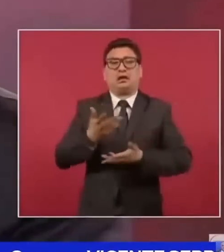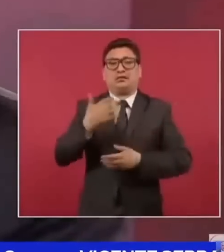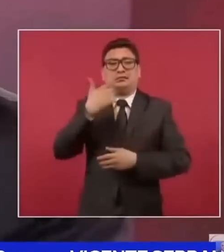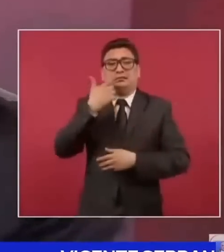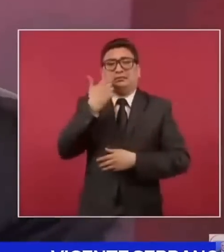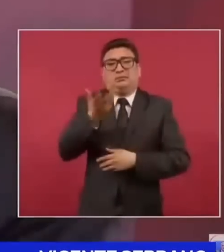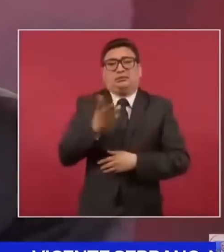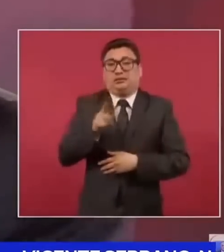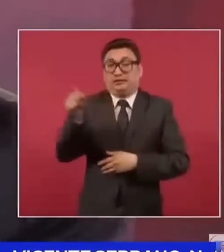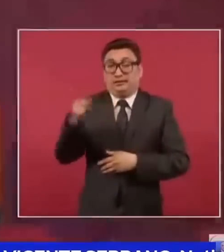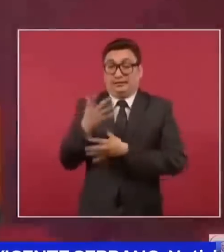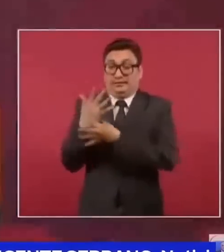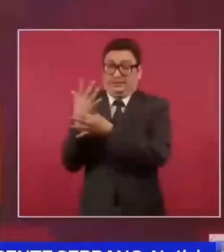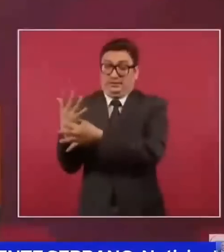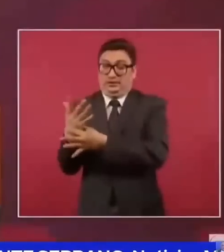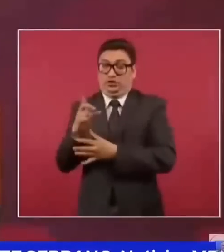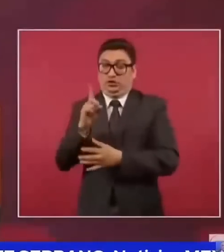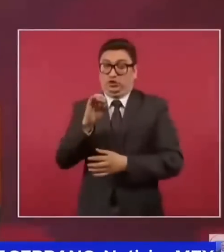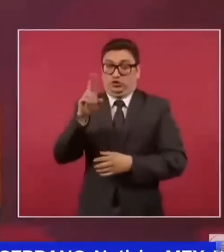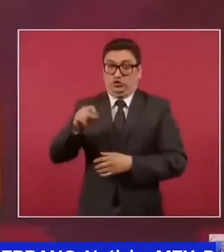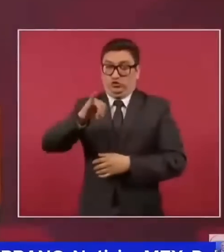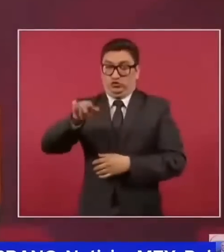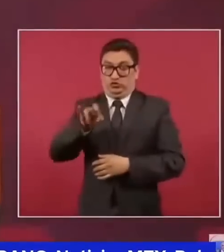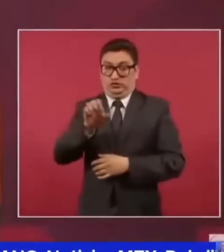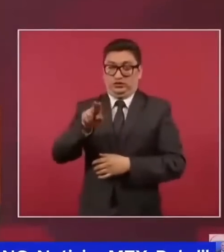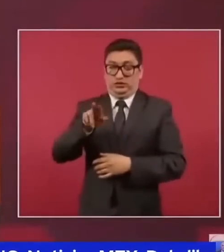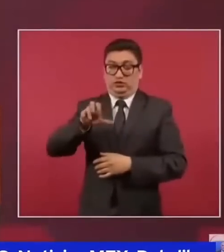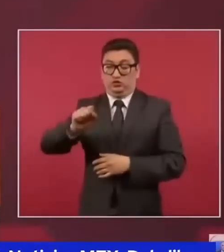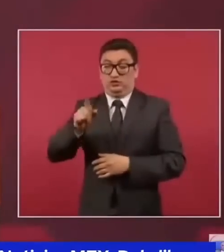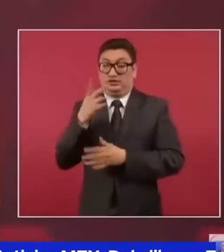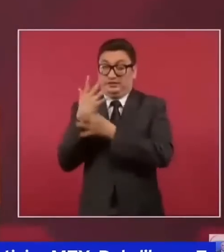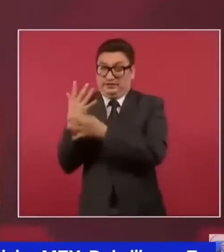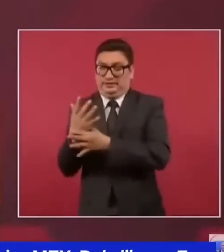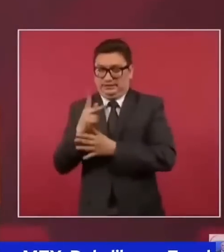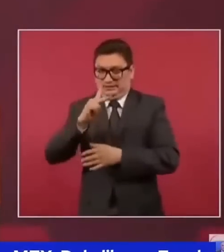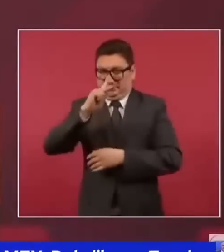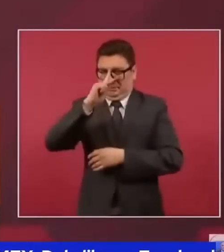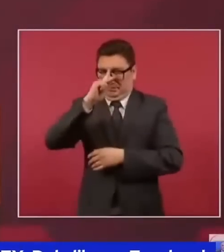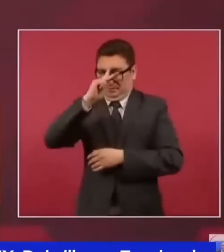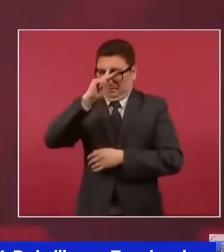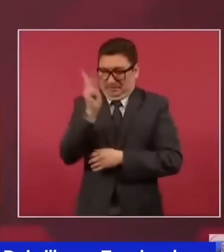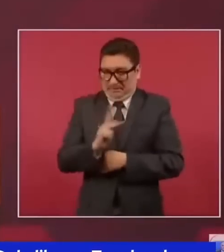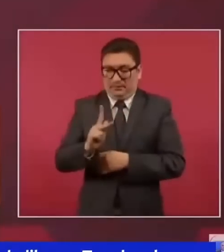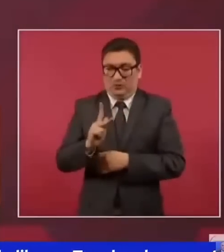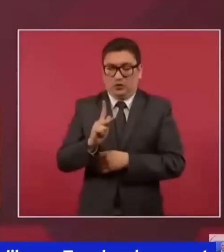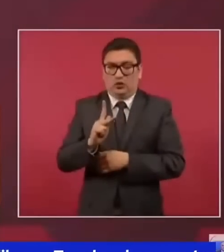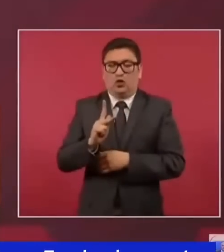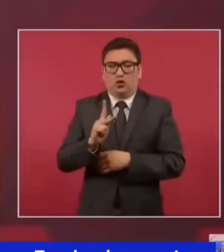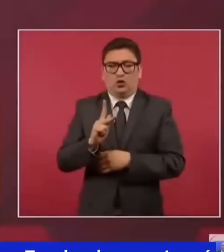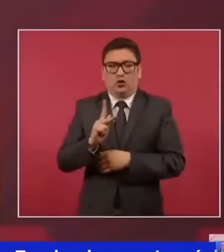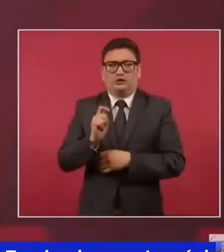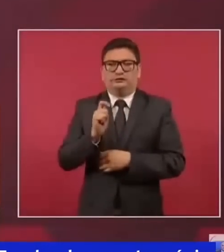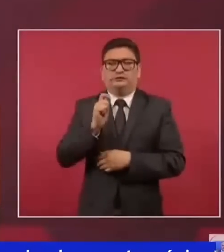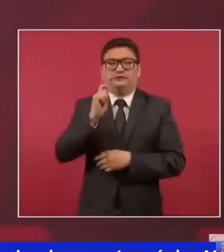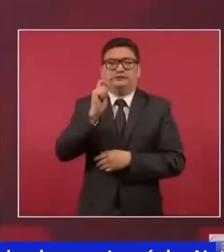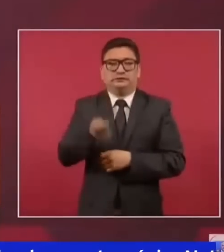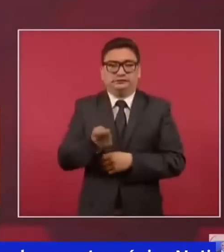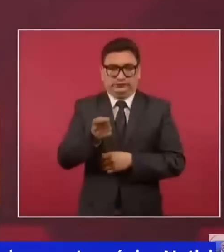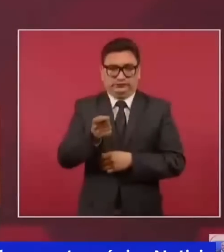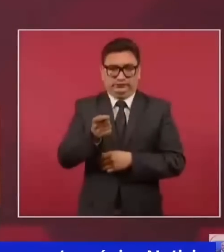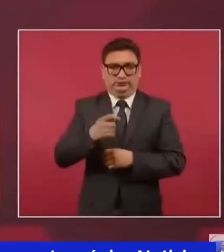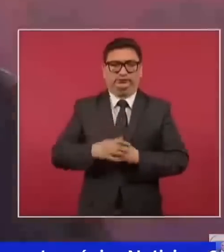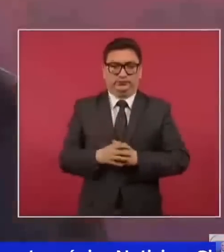Y textualmente decía don Jesús, y el peor de los males es que ni